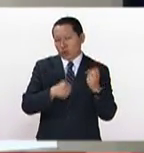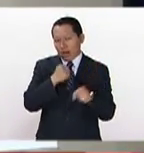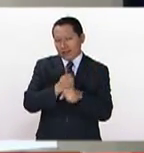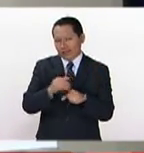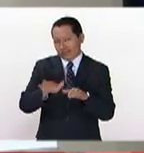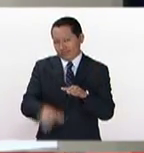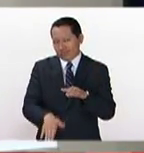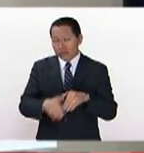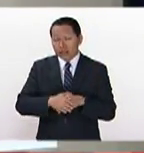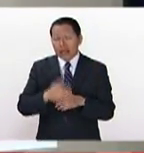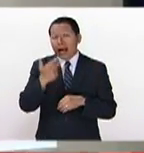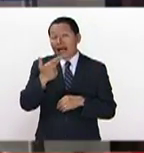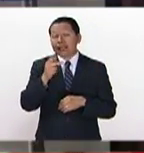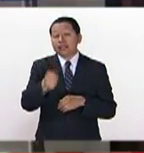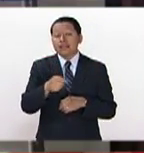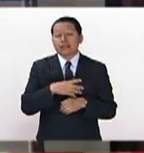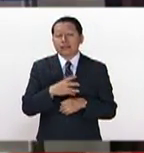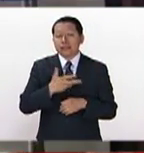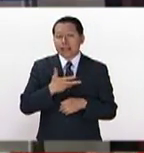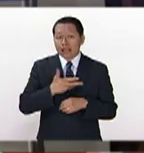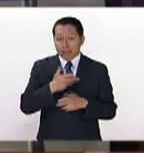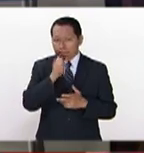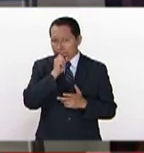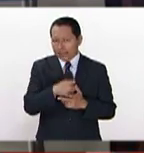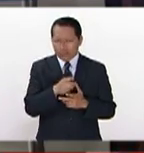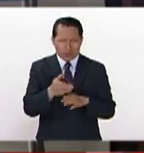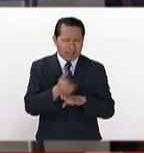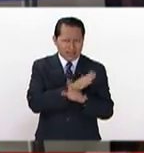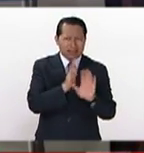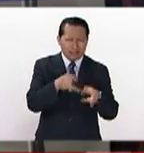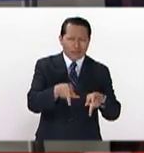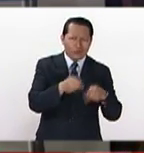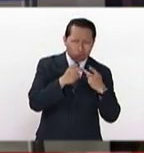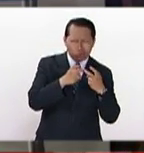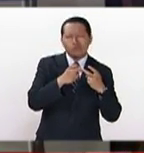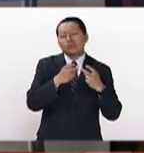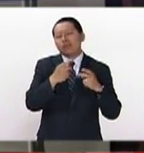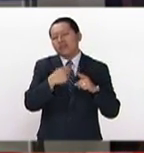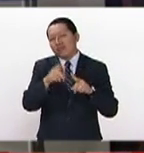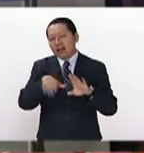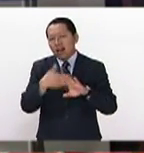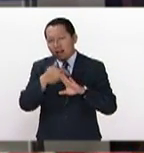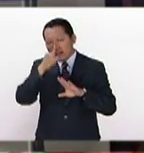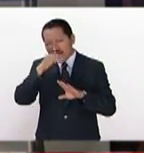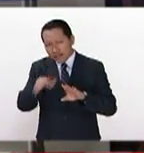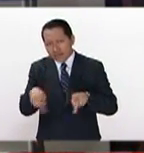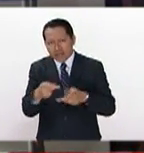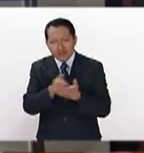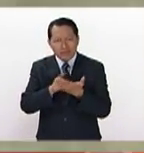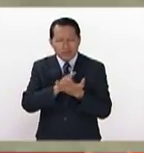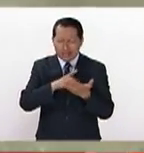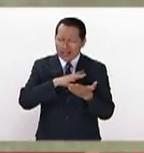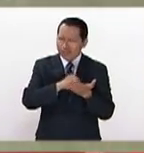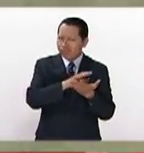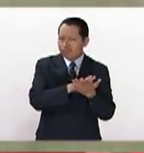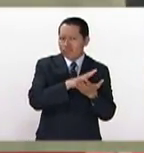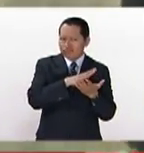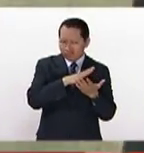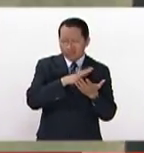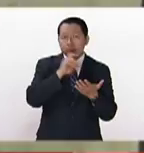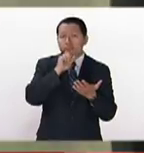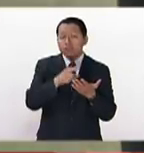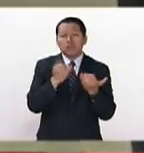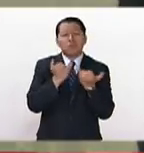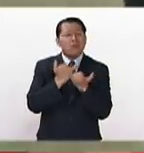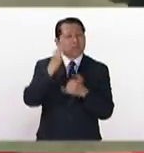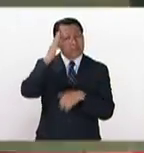También dijo que el H tiene antecedentes penales por robo, encubrimiento, amenazas, lesiones y narcomenudeo. Es también señalado por encabezar